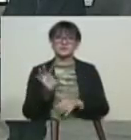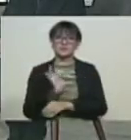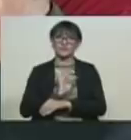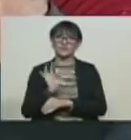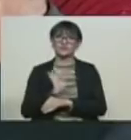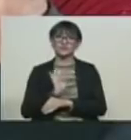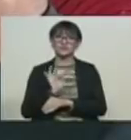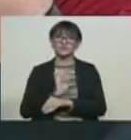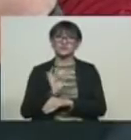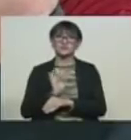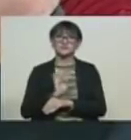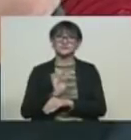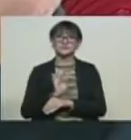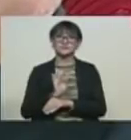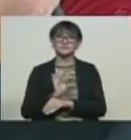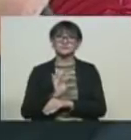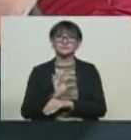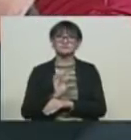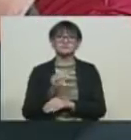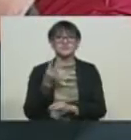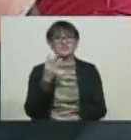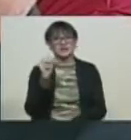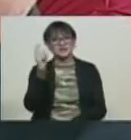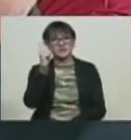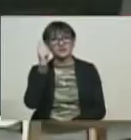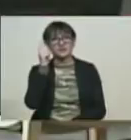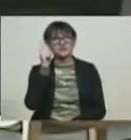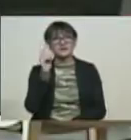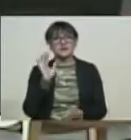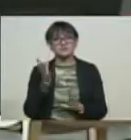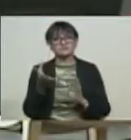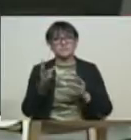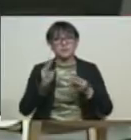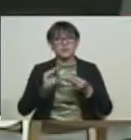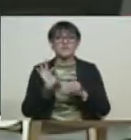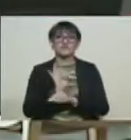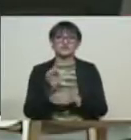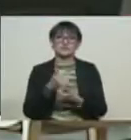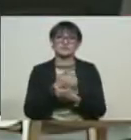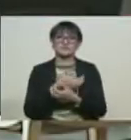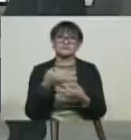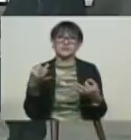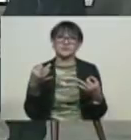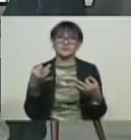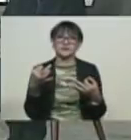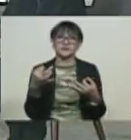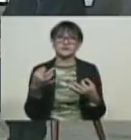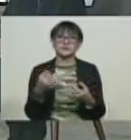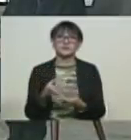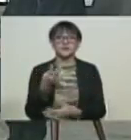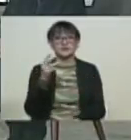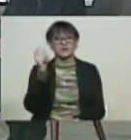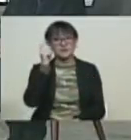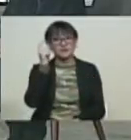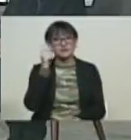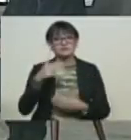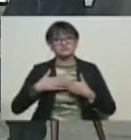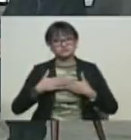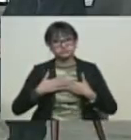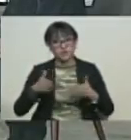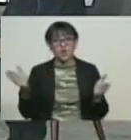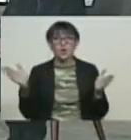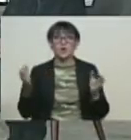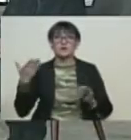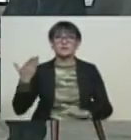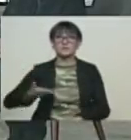funcionar. Vamos a estar unos 30 días ya adaptando para su funcionamiento. Pero en estos 30 días estará abierto sus